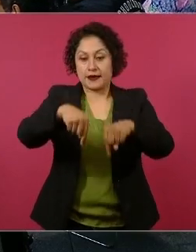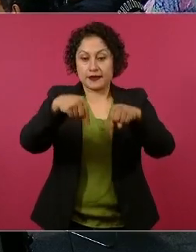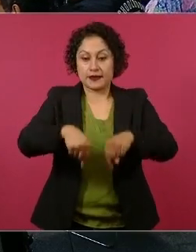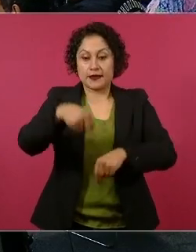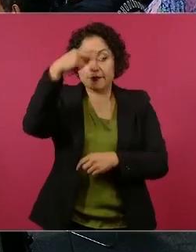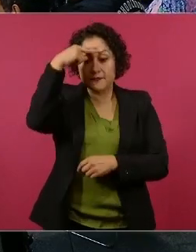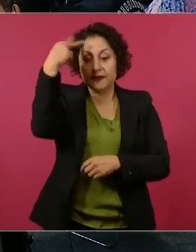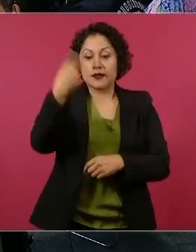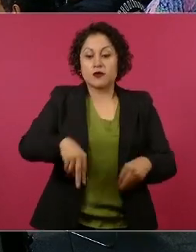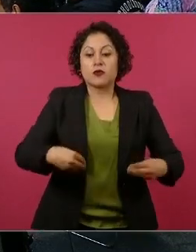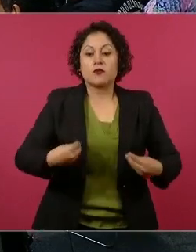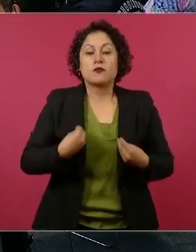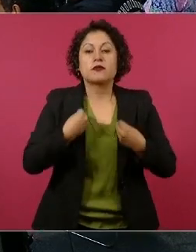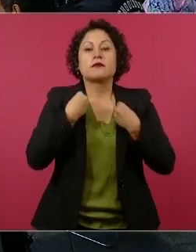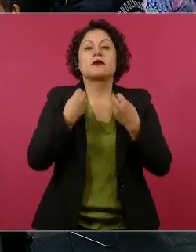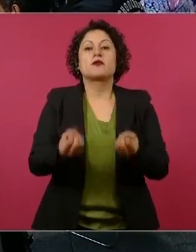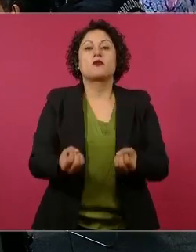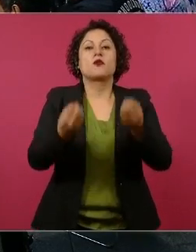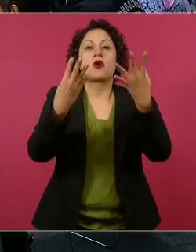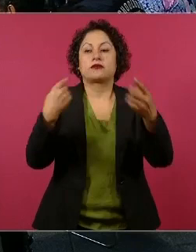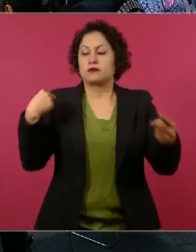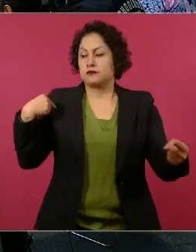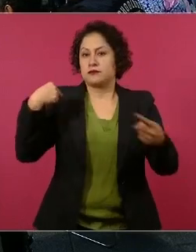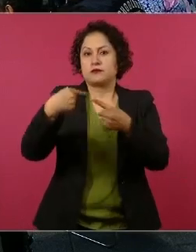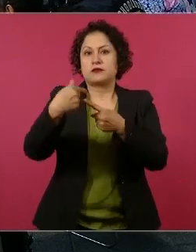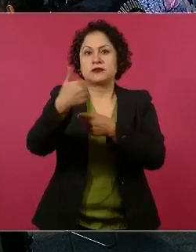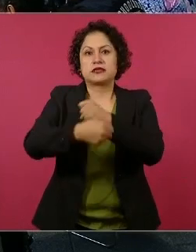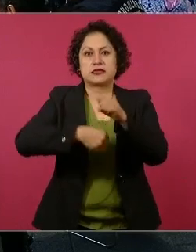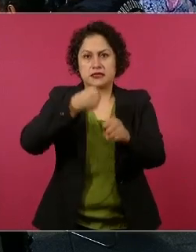en los últimos 6 años.